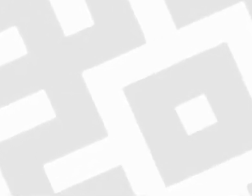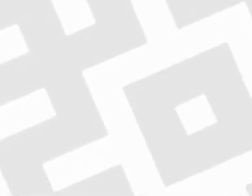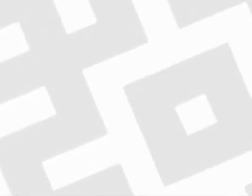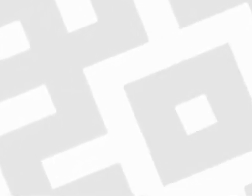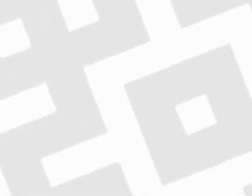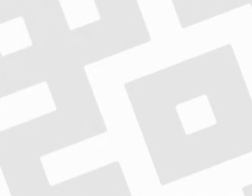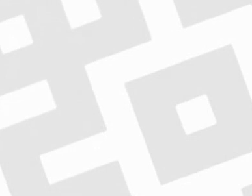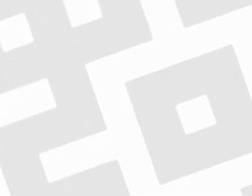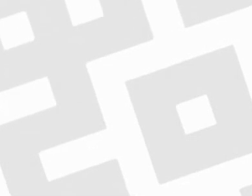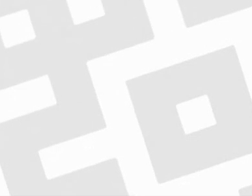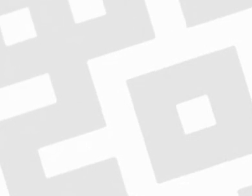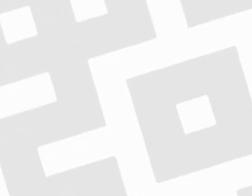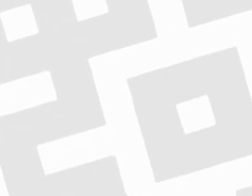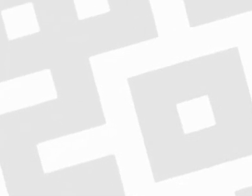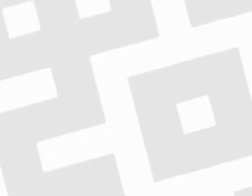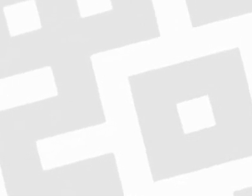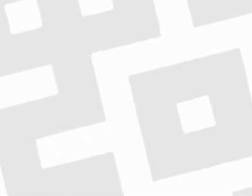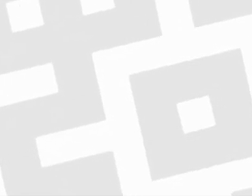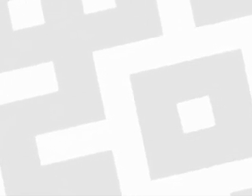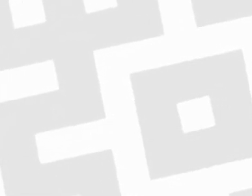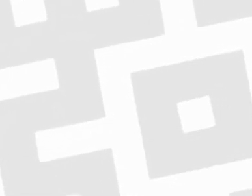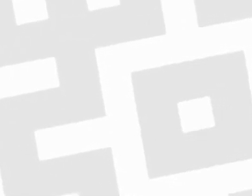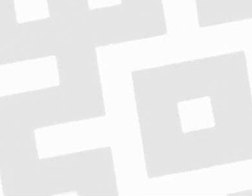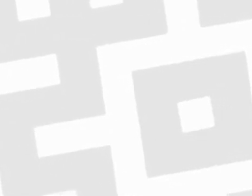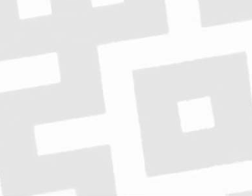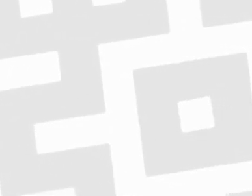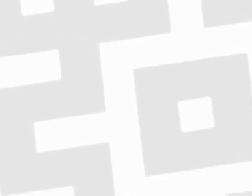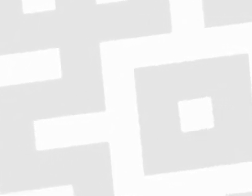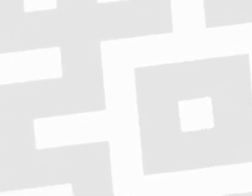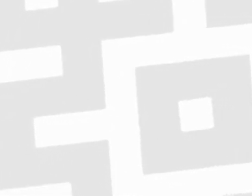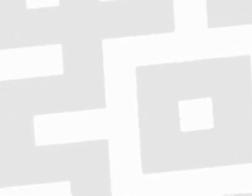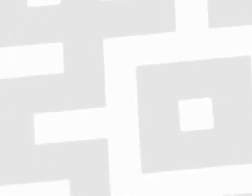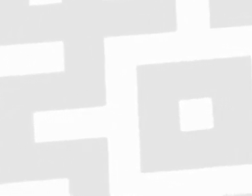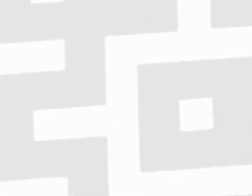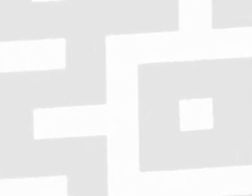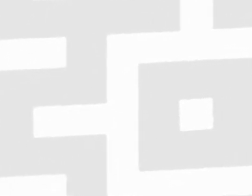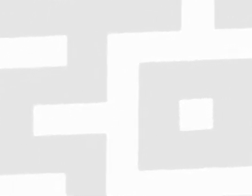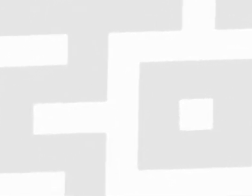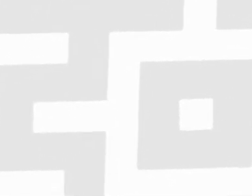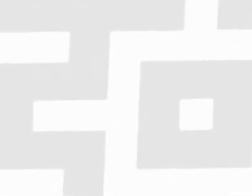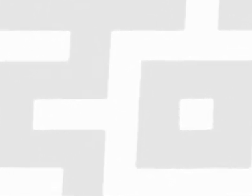Estrategia estatal contra el coronavirus. Actualización en Veracruz.